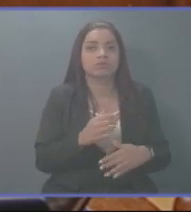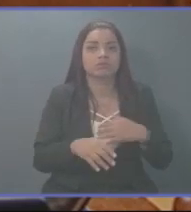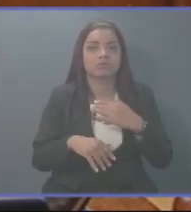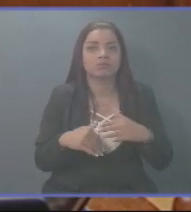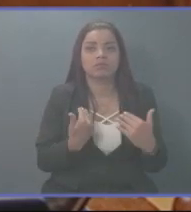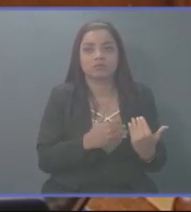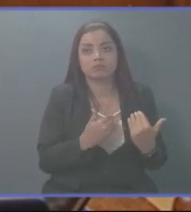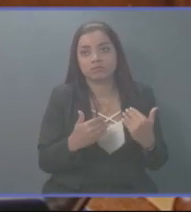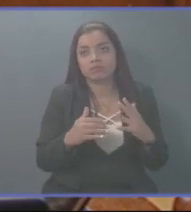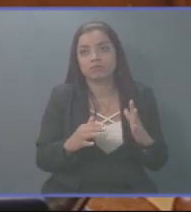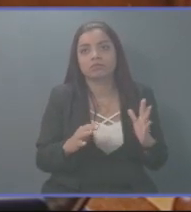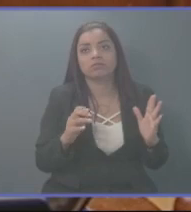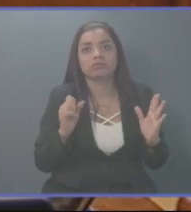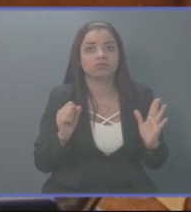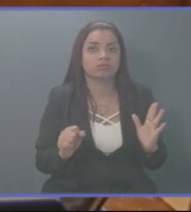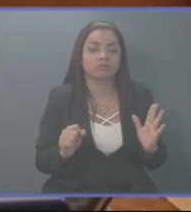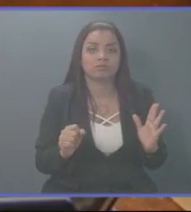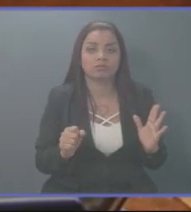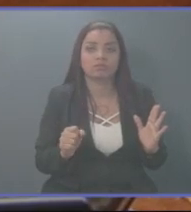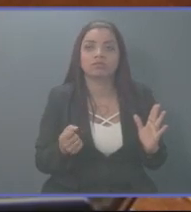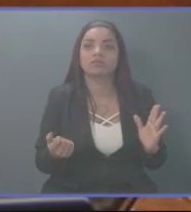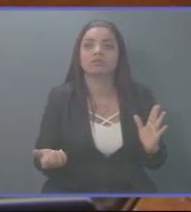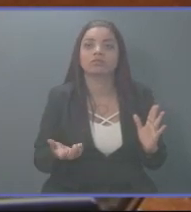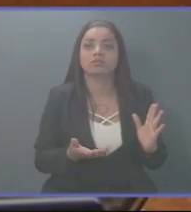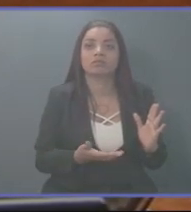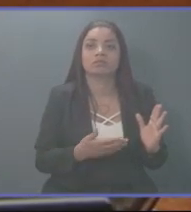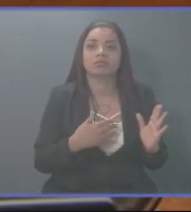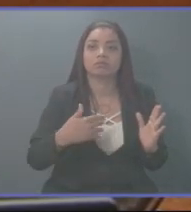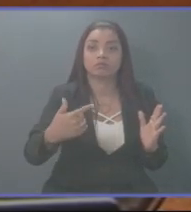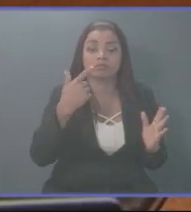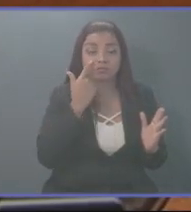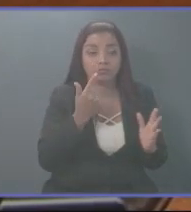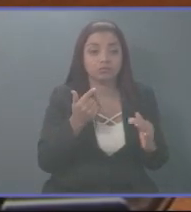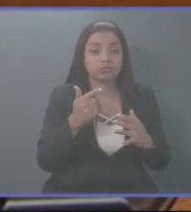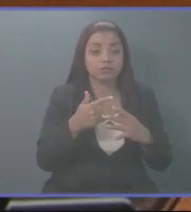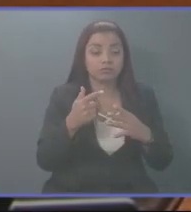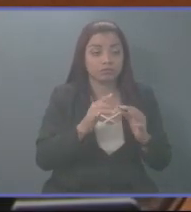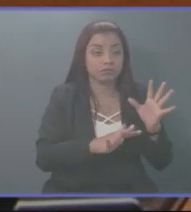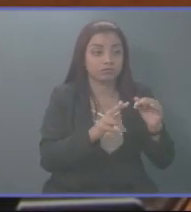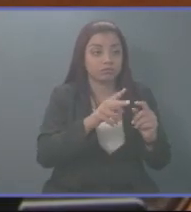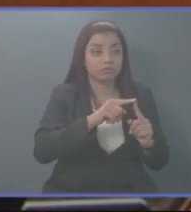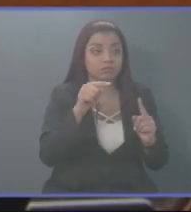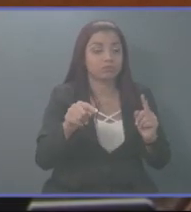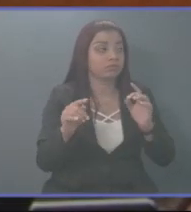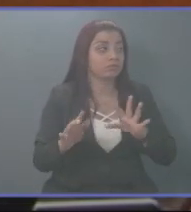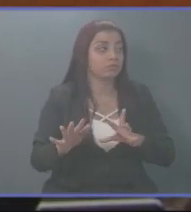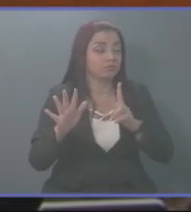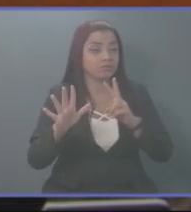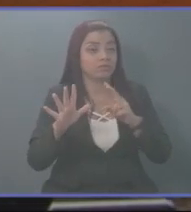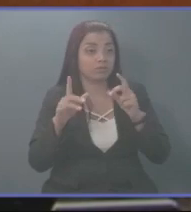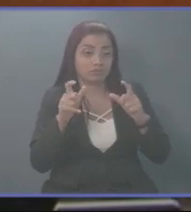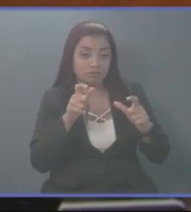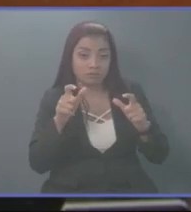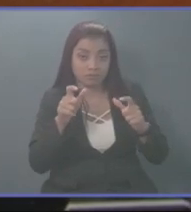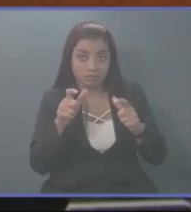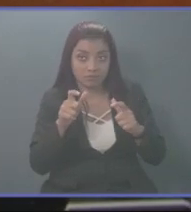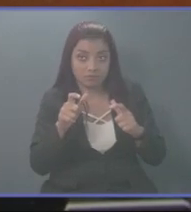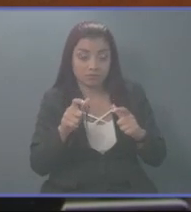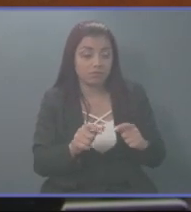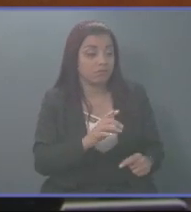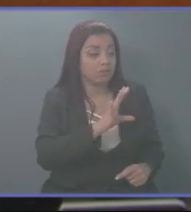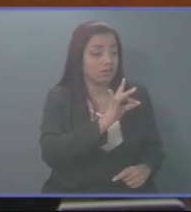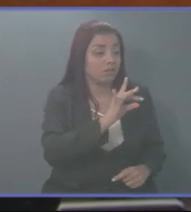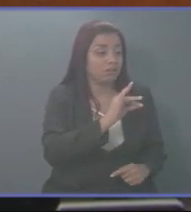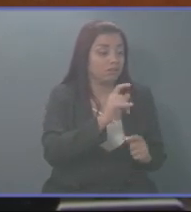a familias con miembros en edad adolescente de 12 a 17 años y o joven de 18 a